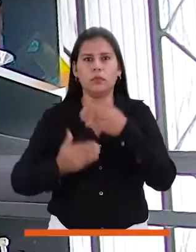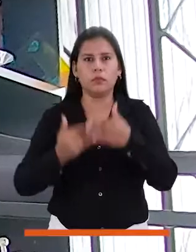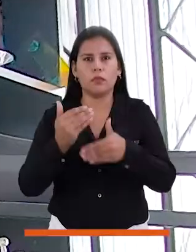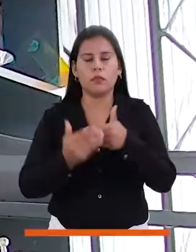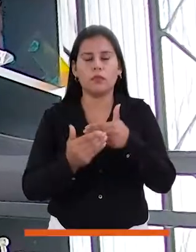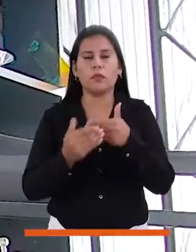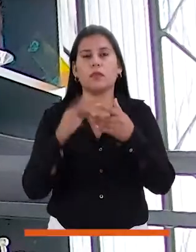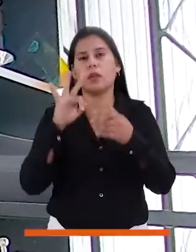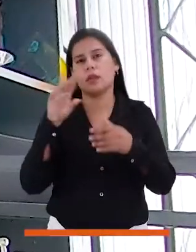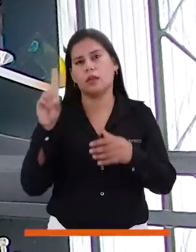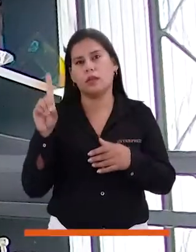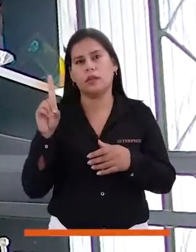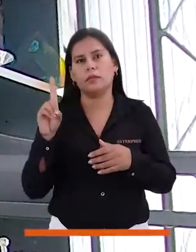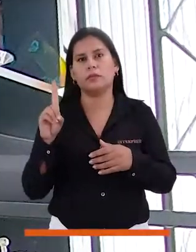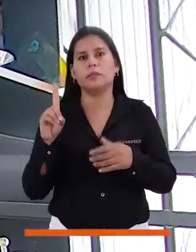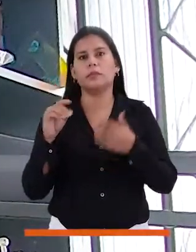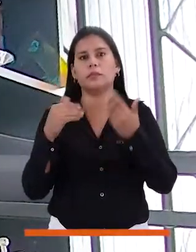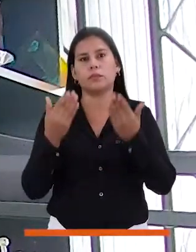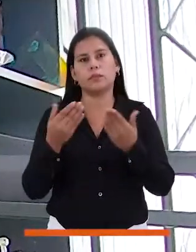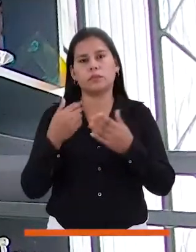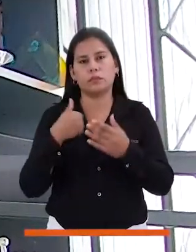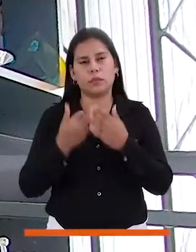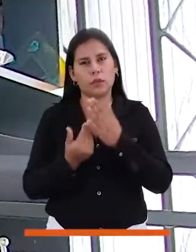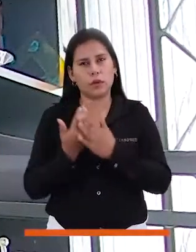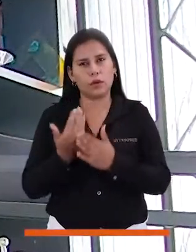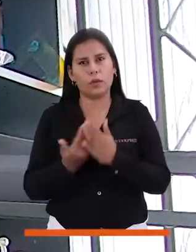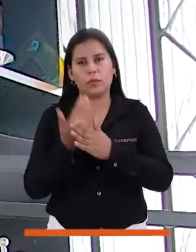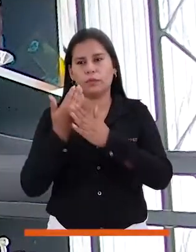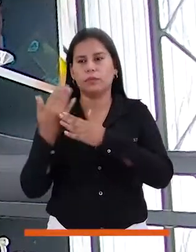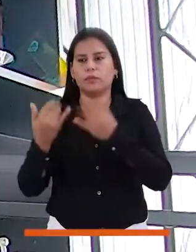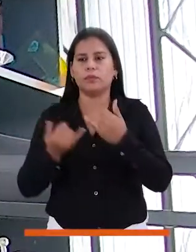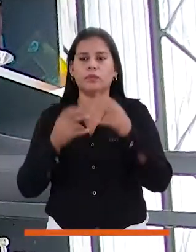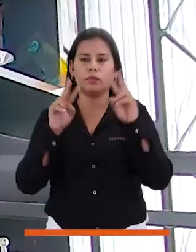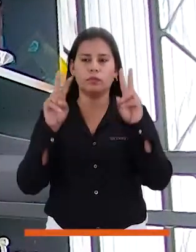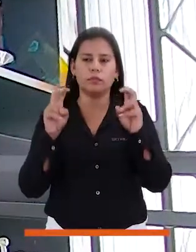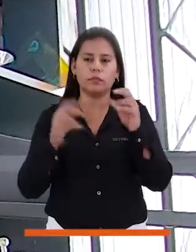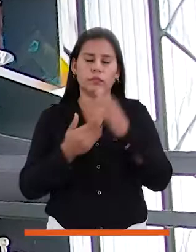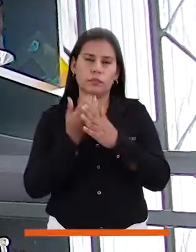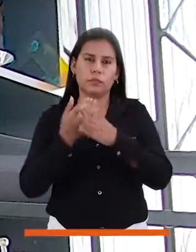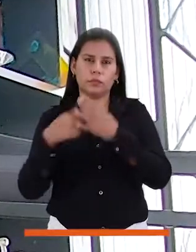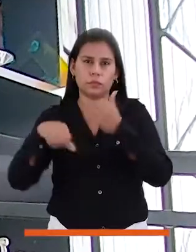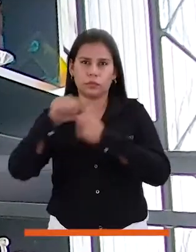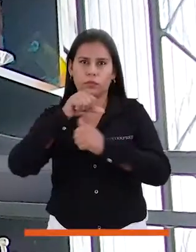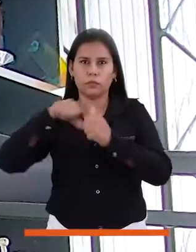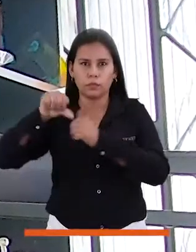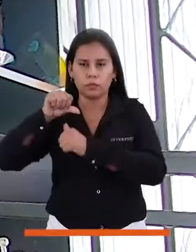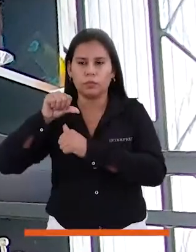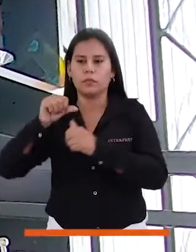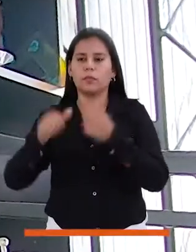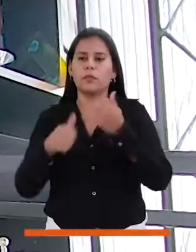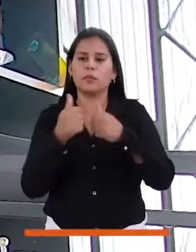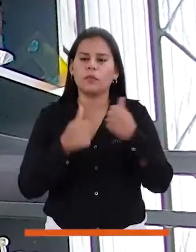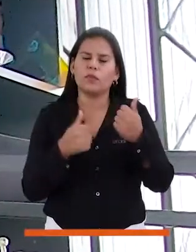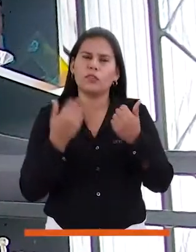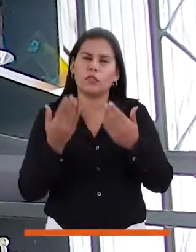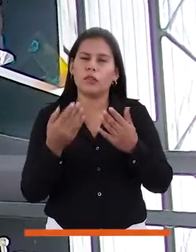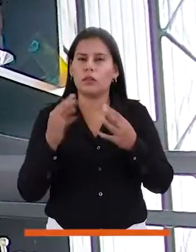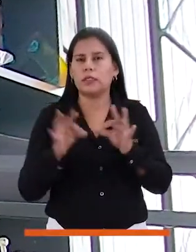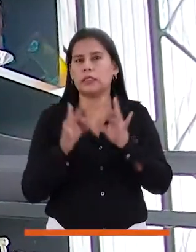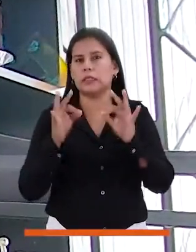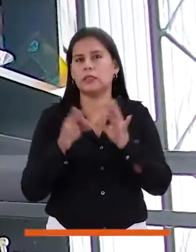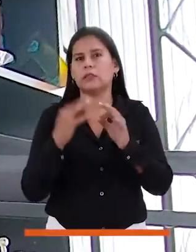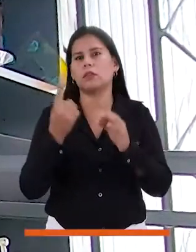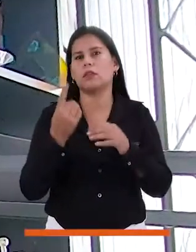un proceso de modelado 3D. Ahorita en este nuevo módulo vamos a entrar a los modificadores. Los modificadores